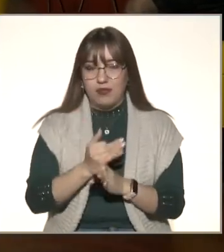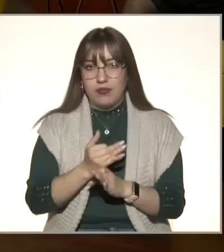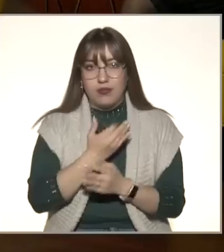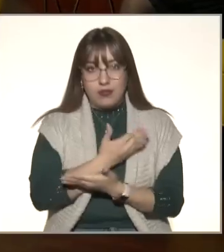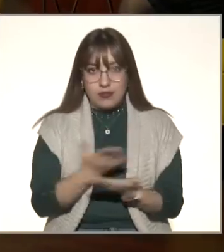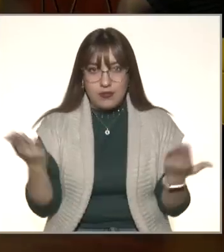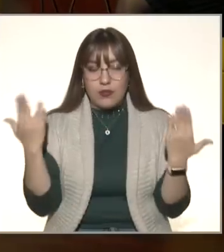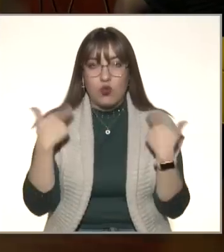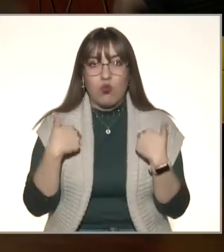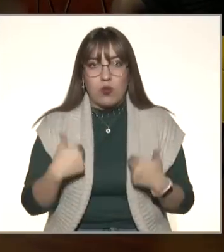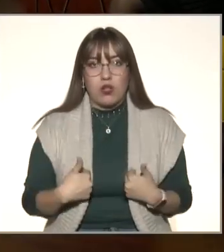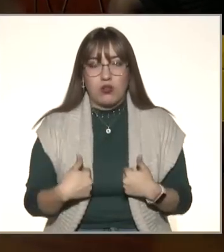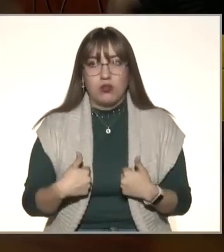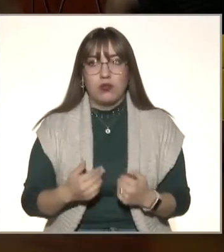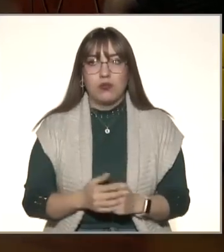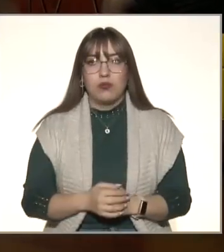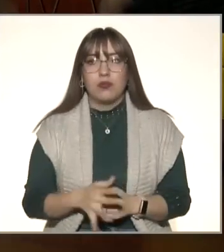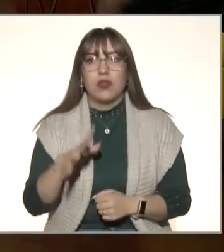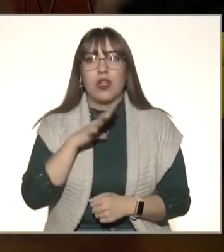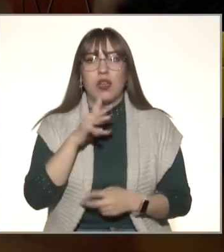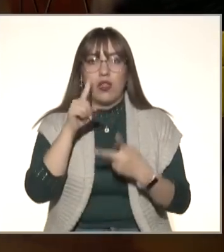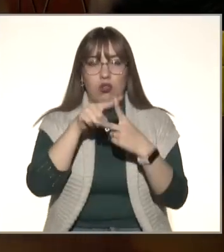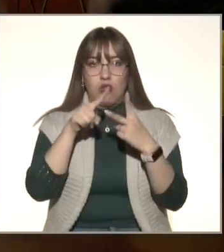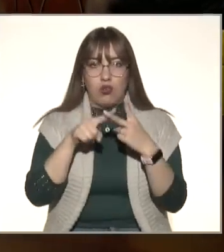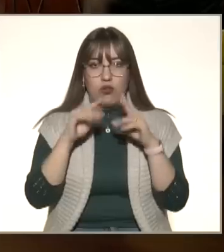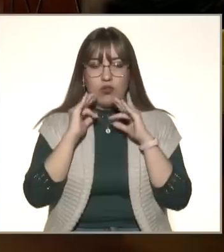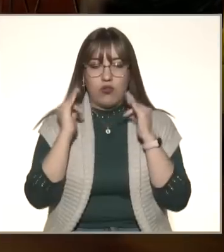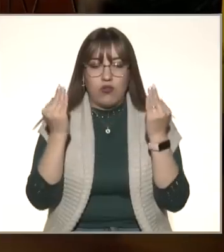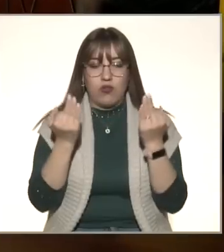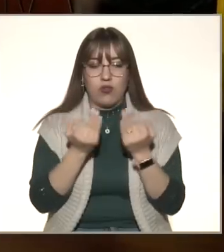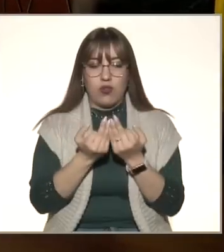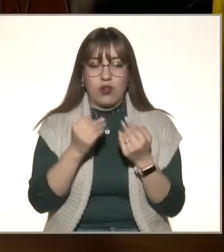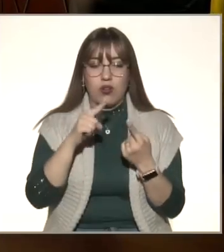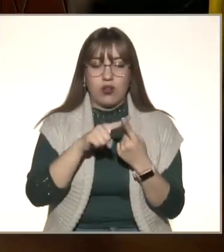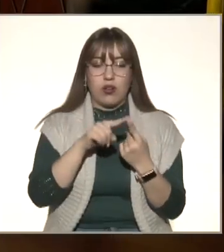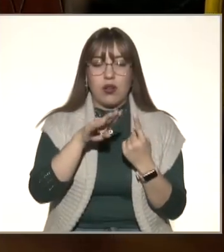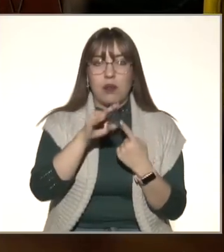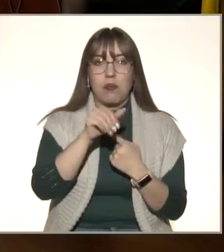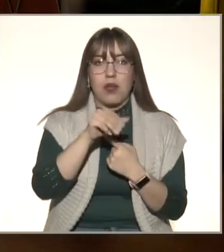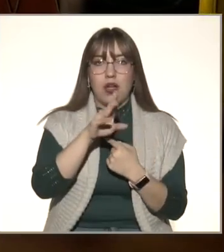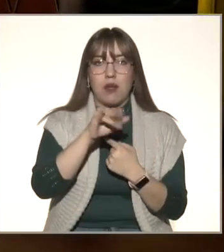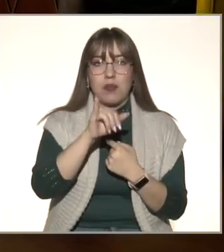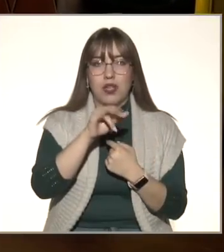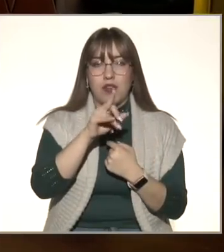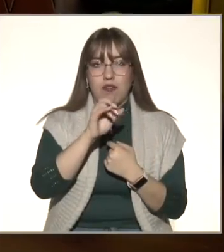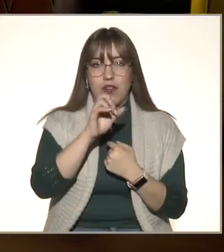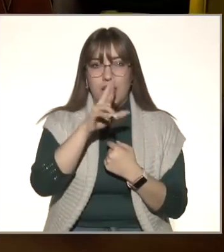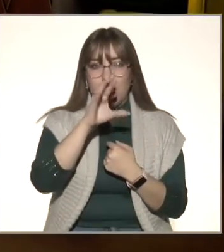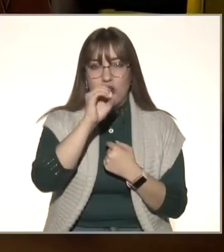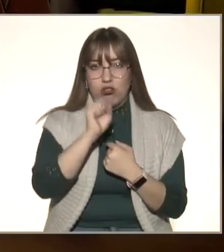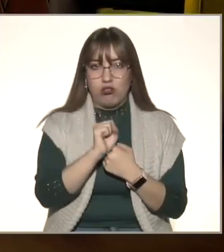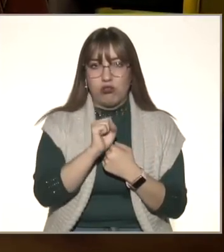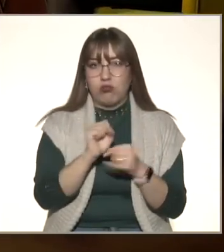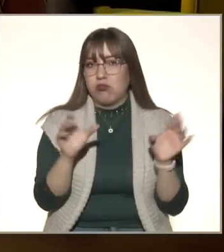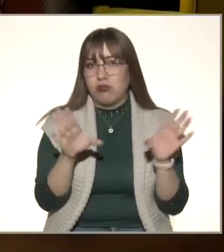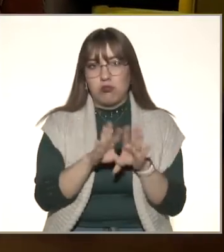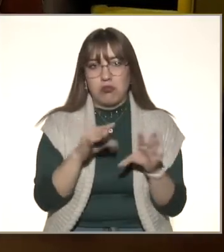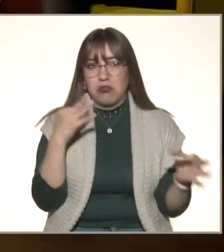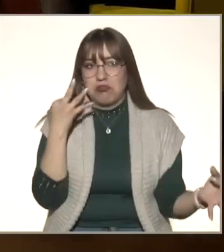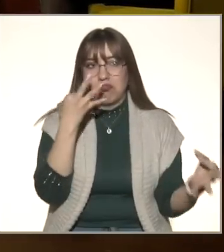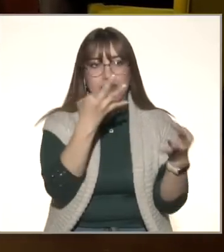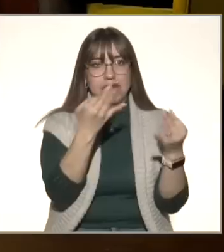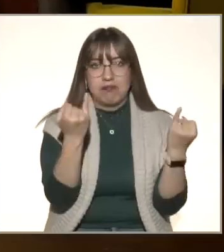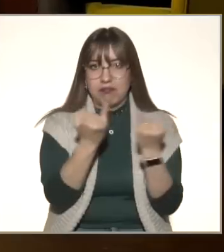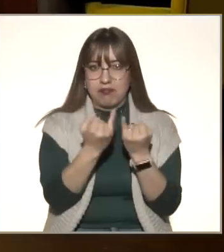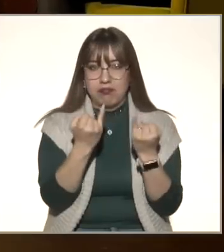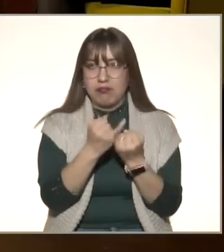humanos funcionamos de 2 formas. Mamíferos somos y funcionamos como mamíferos instintivamente y reaccionamos